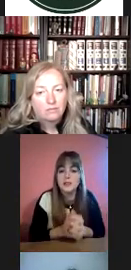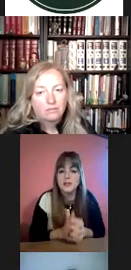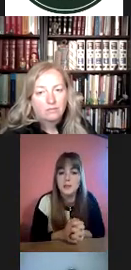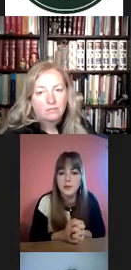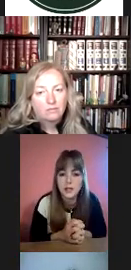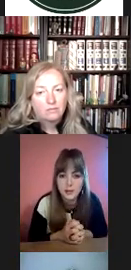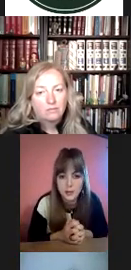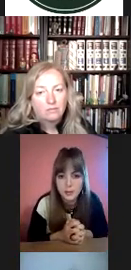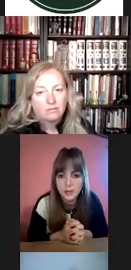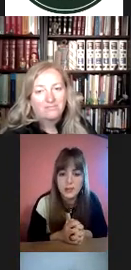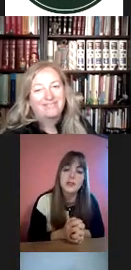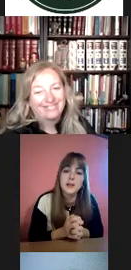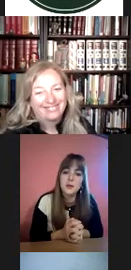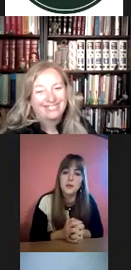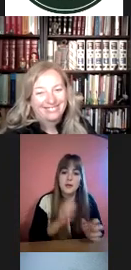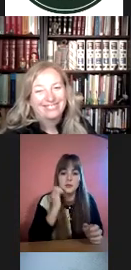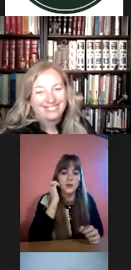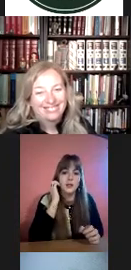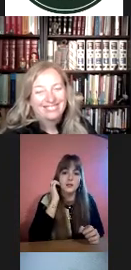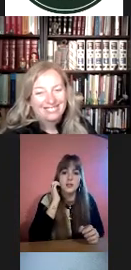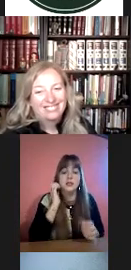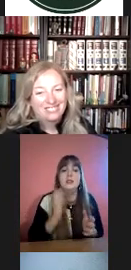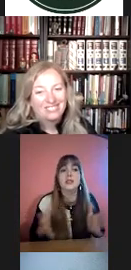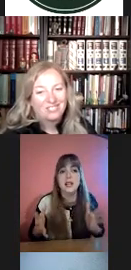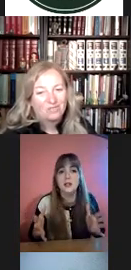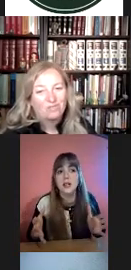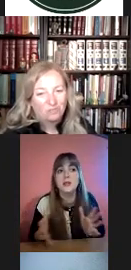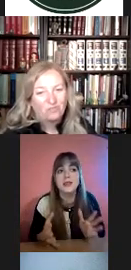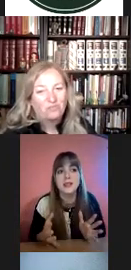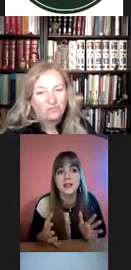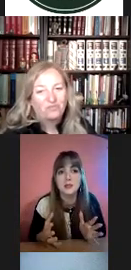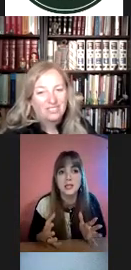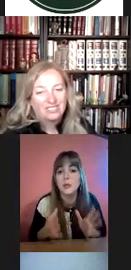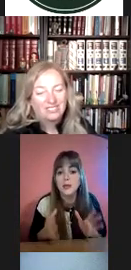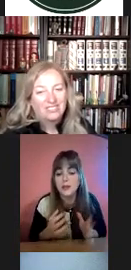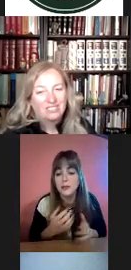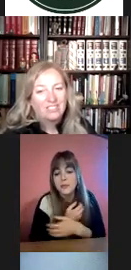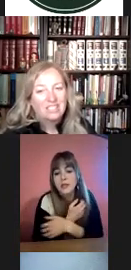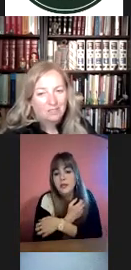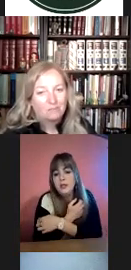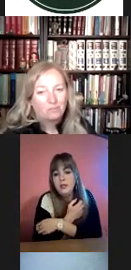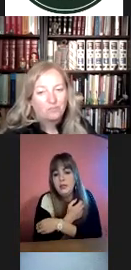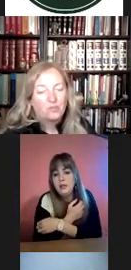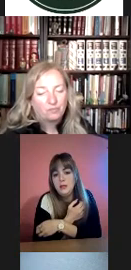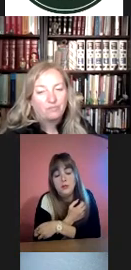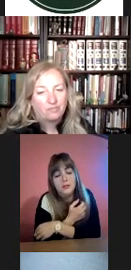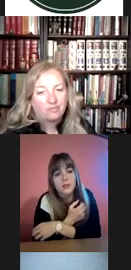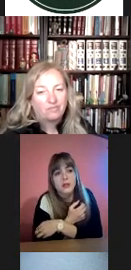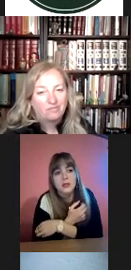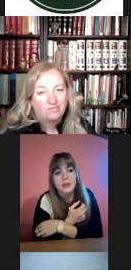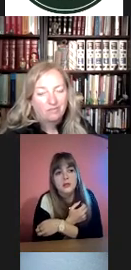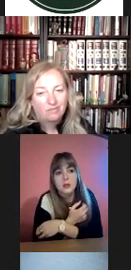solo las mujeres que vamos y levantamos los perros o los gatos, sino que es algo realmente que la sociedad lo pide, y